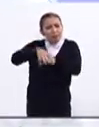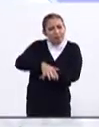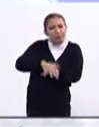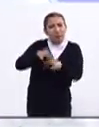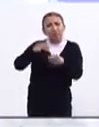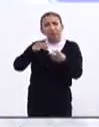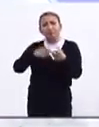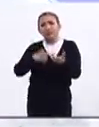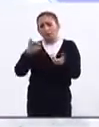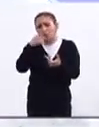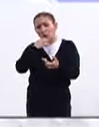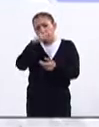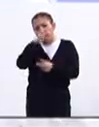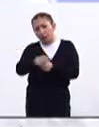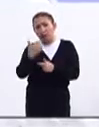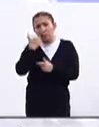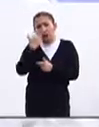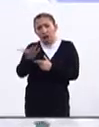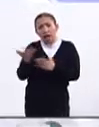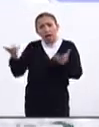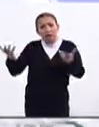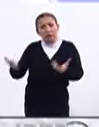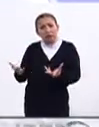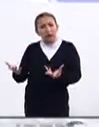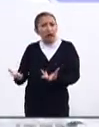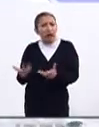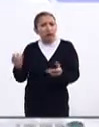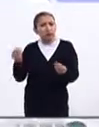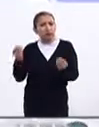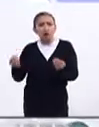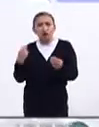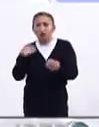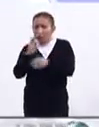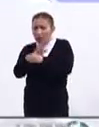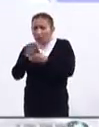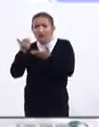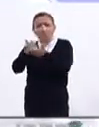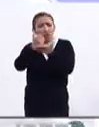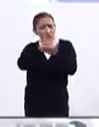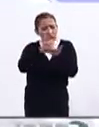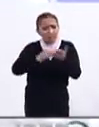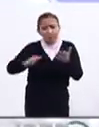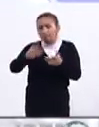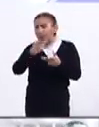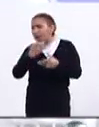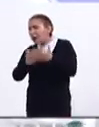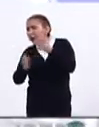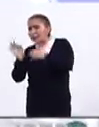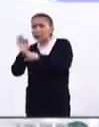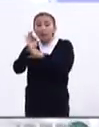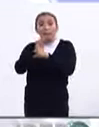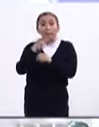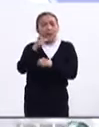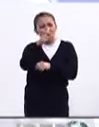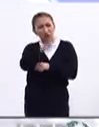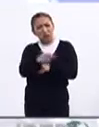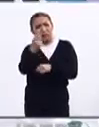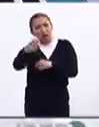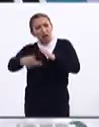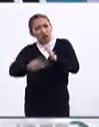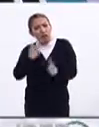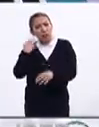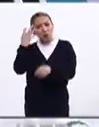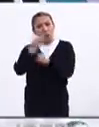inclusión, un hombre que ha buscado generar muchos beneficios a las partes más desprotegidas, pero que con esta